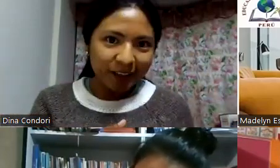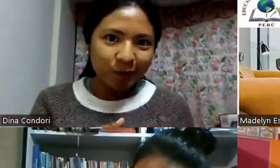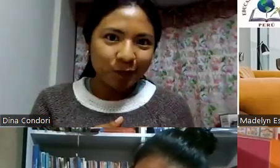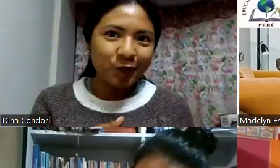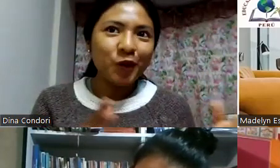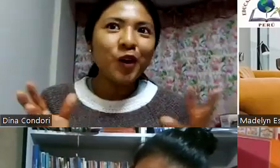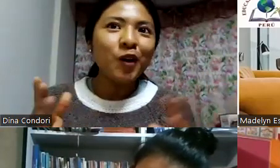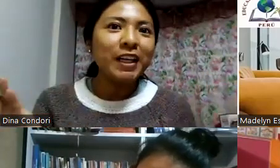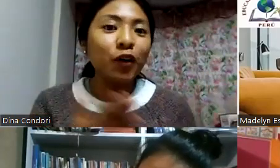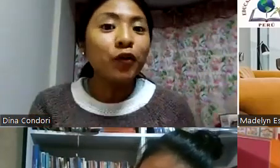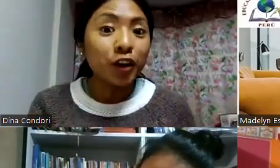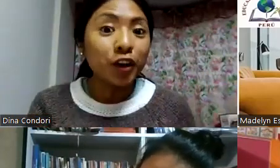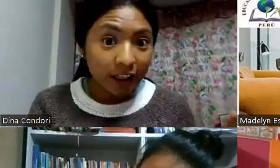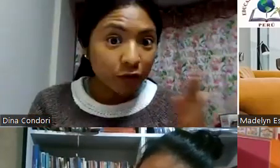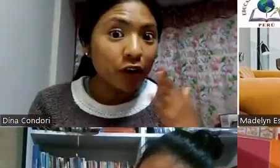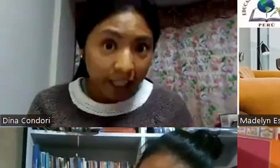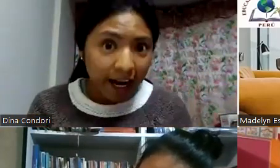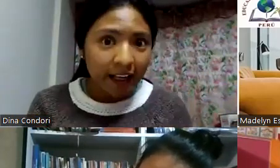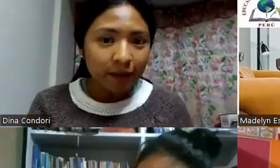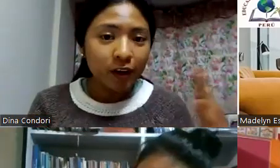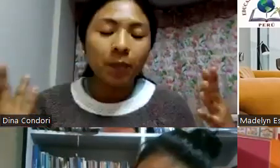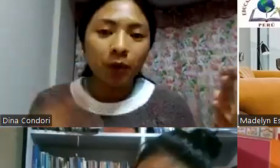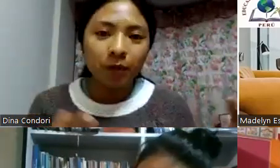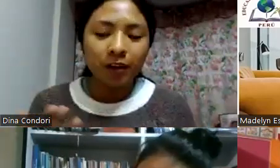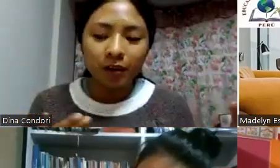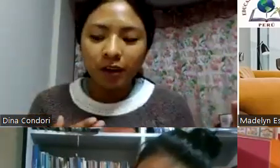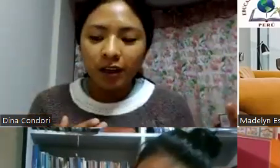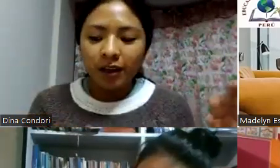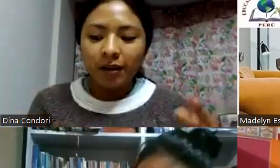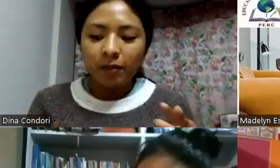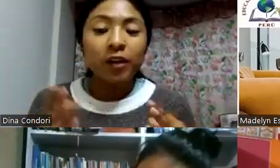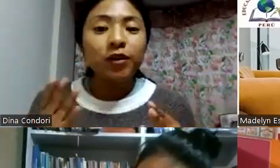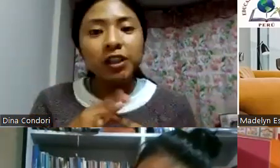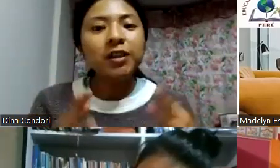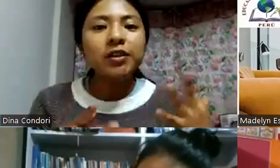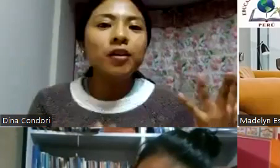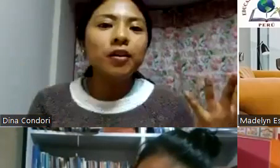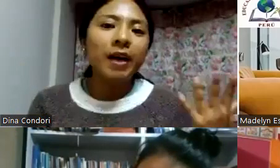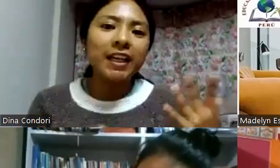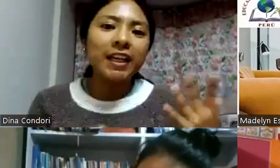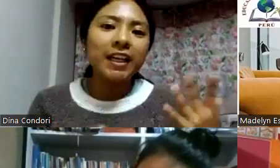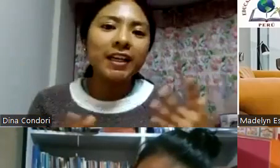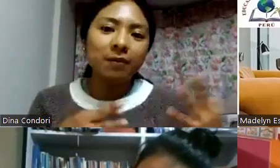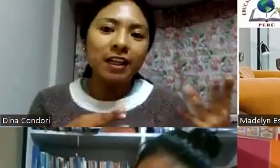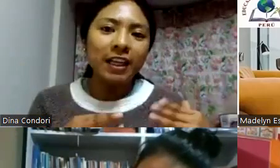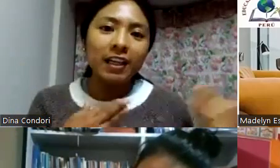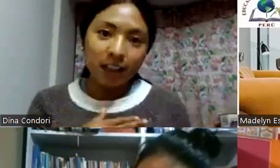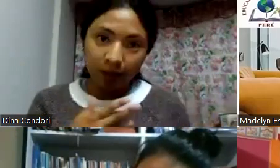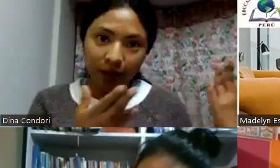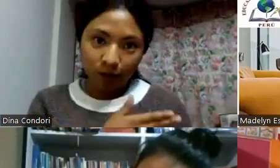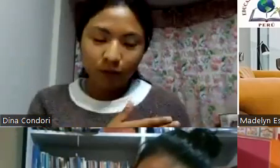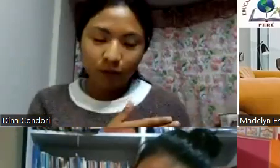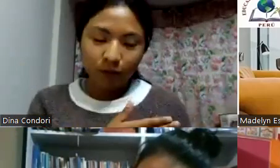ataque. No lo hizo frontal, ¿no? Porque está prohibido, pero sí mencionó varias